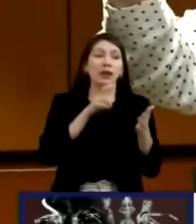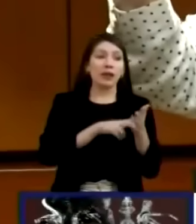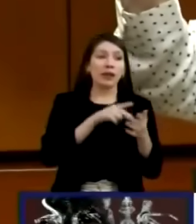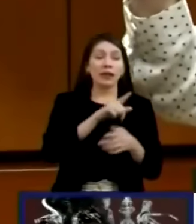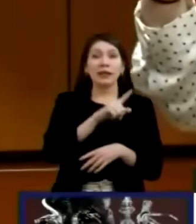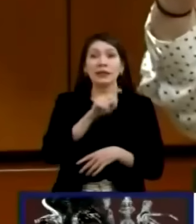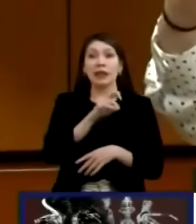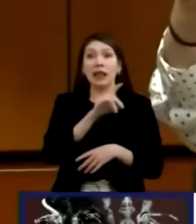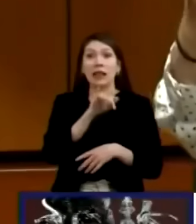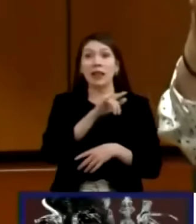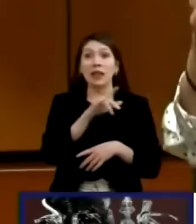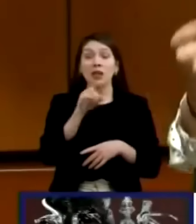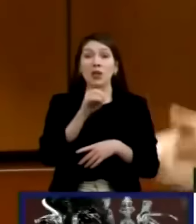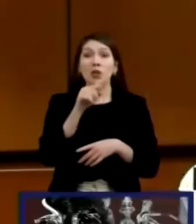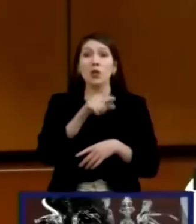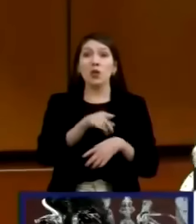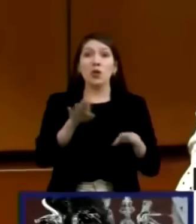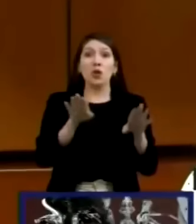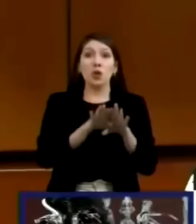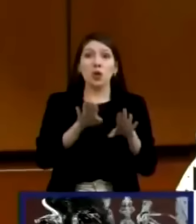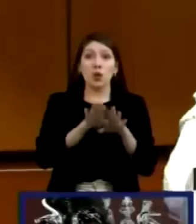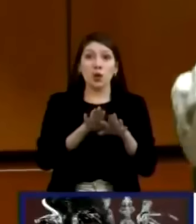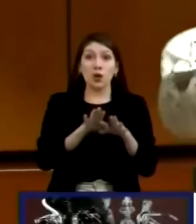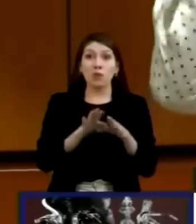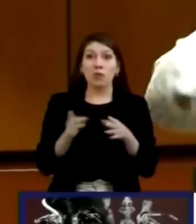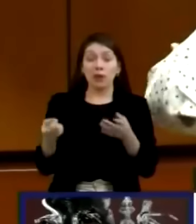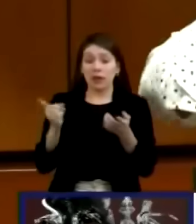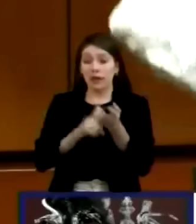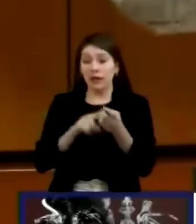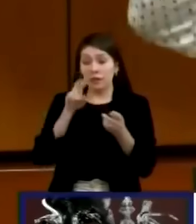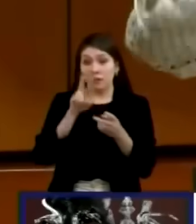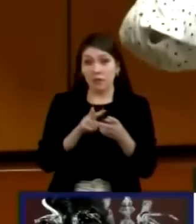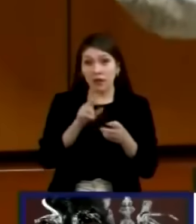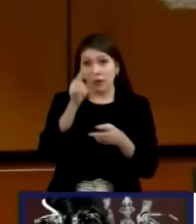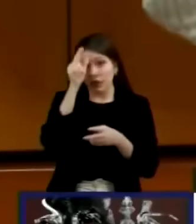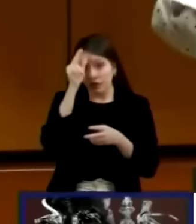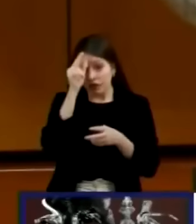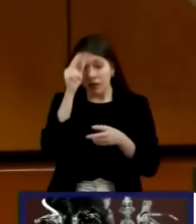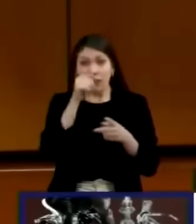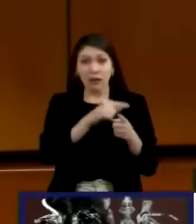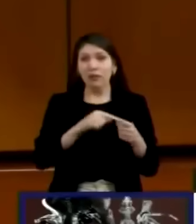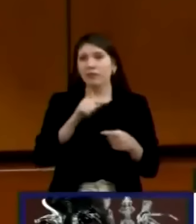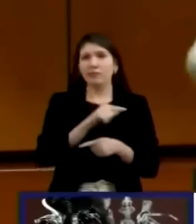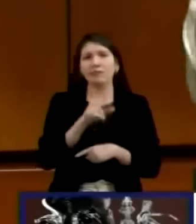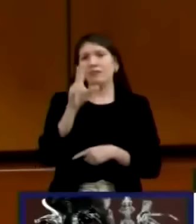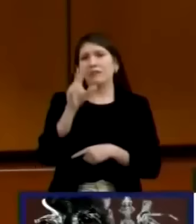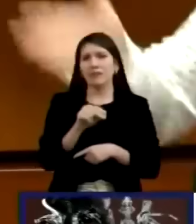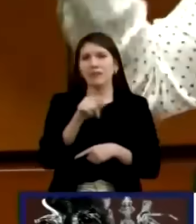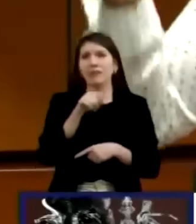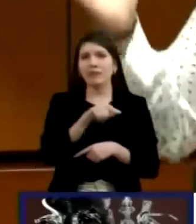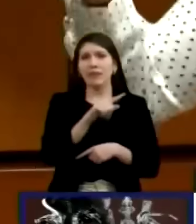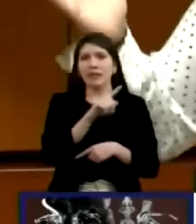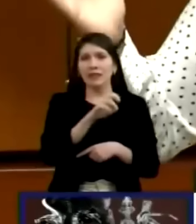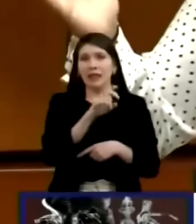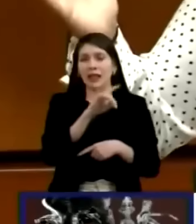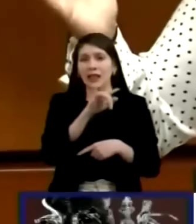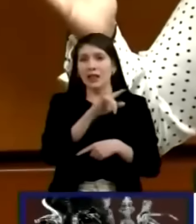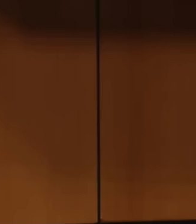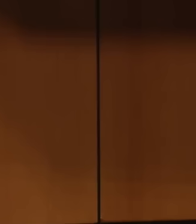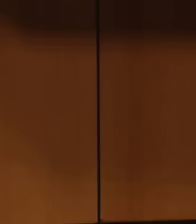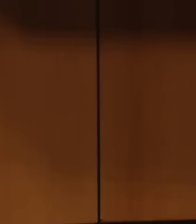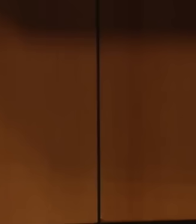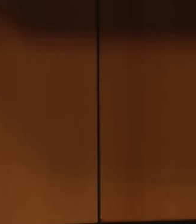esto hubiera una mística y una inteligencia detrás. No, a ver, Cedillo cambió a la corte para poner